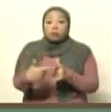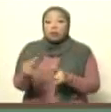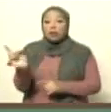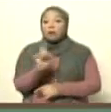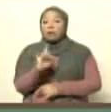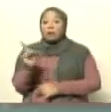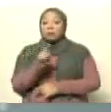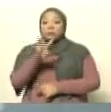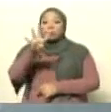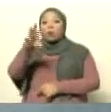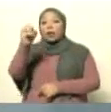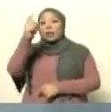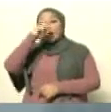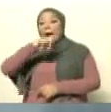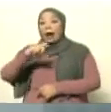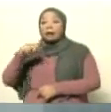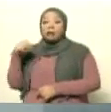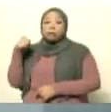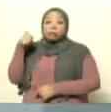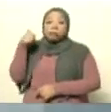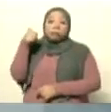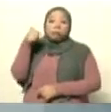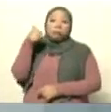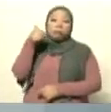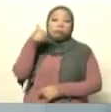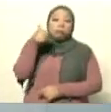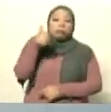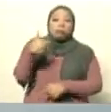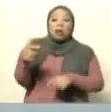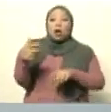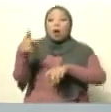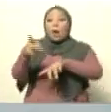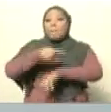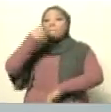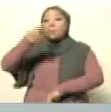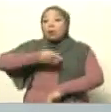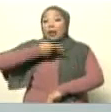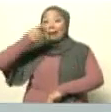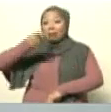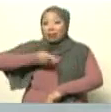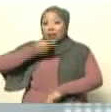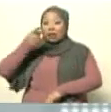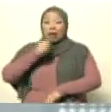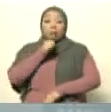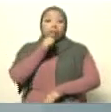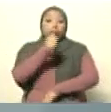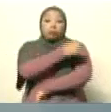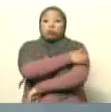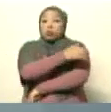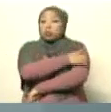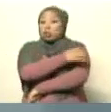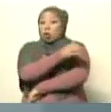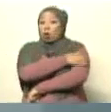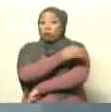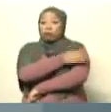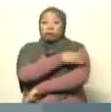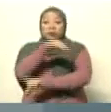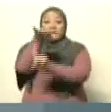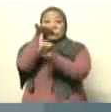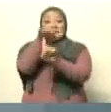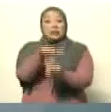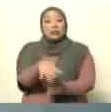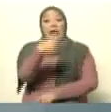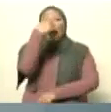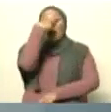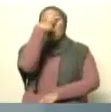de 40 años gobernó una coalición política de la derecha nacional acompañada